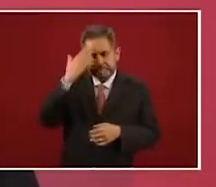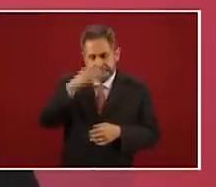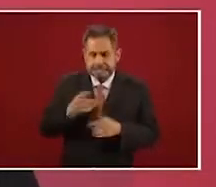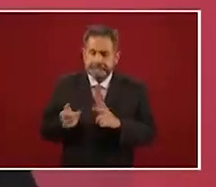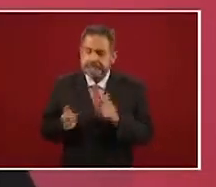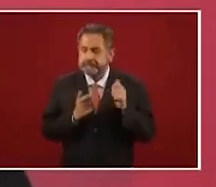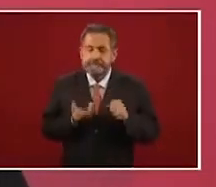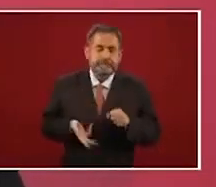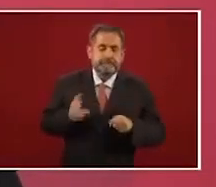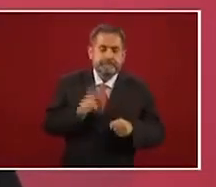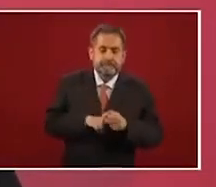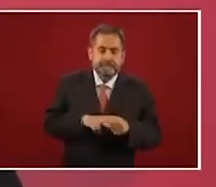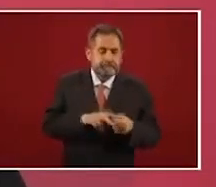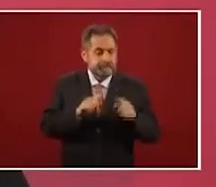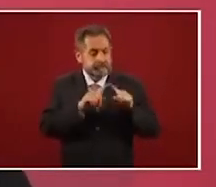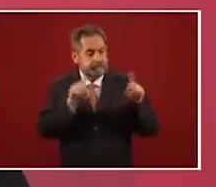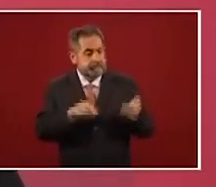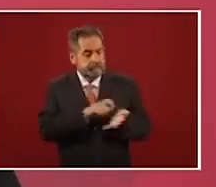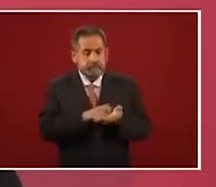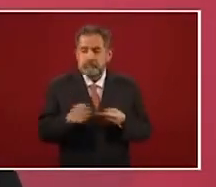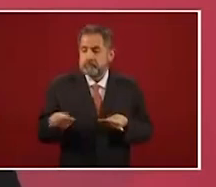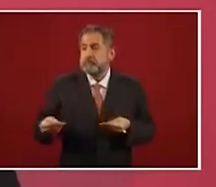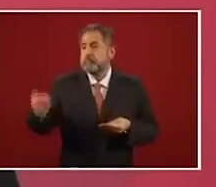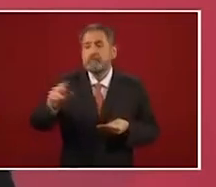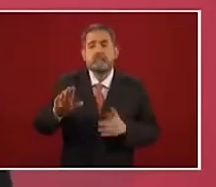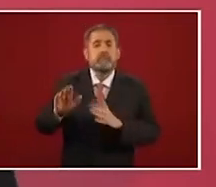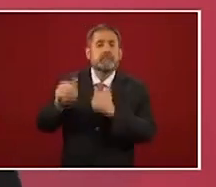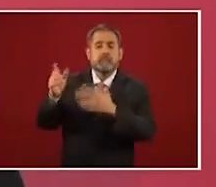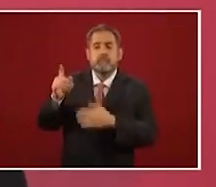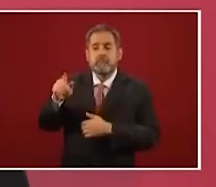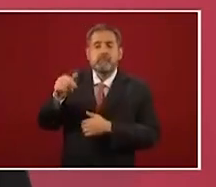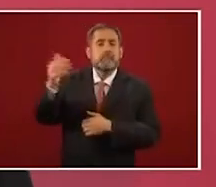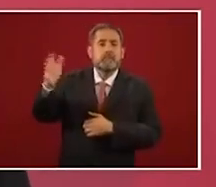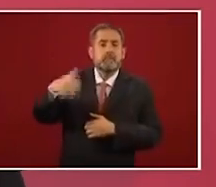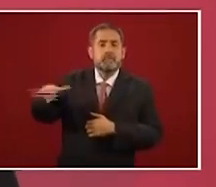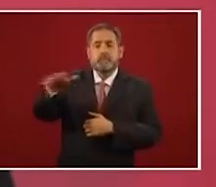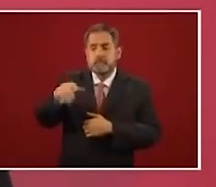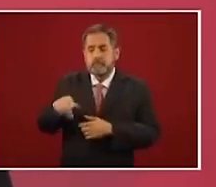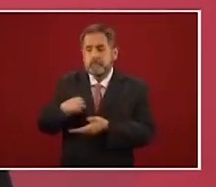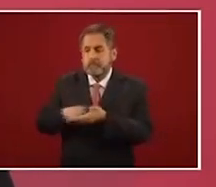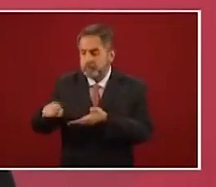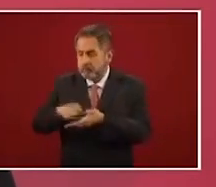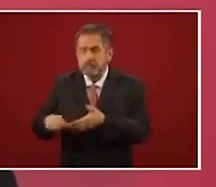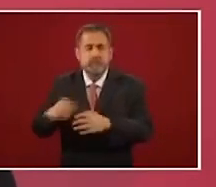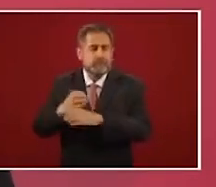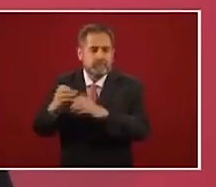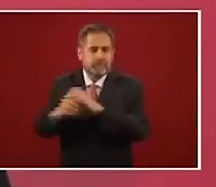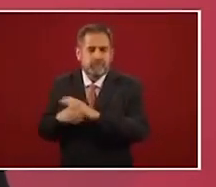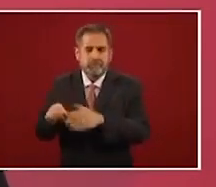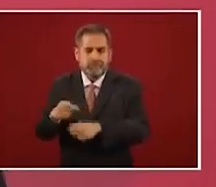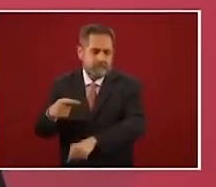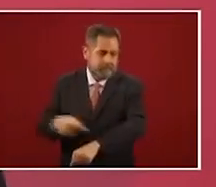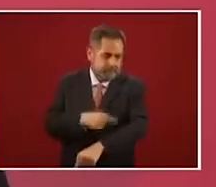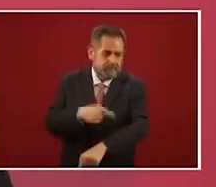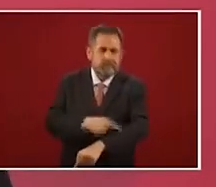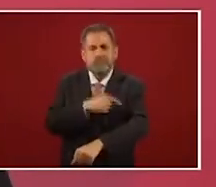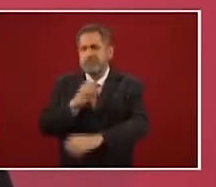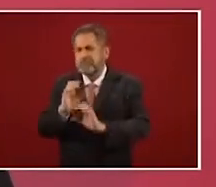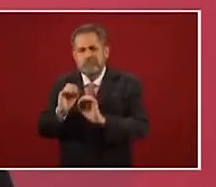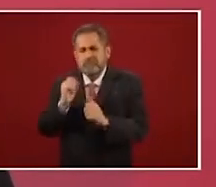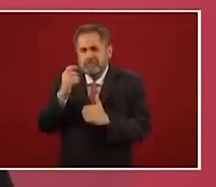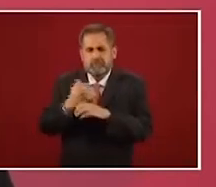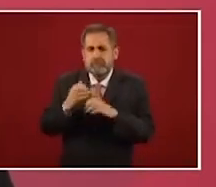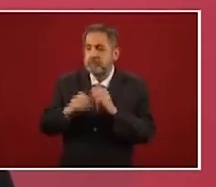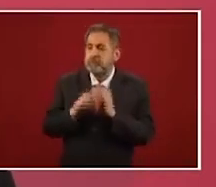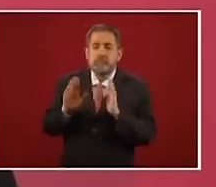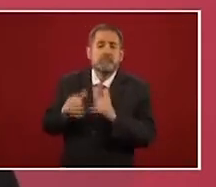bien, les dan recetas para comprar medicamentos afuera o insumos afuera o sondas u otros dispositivos para